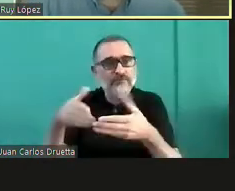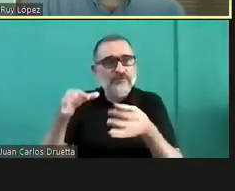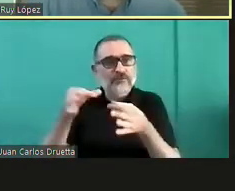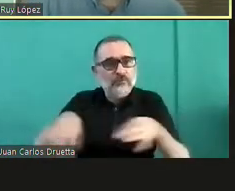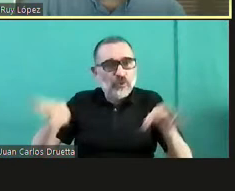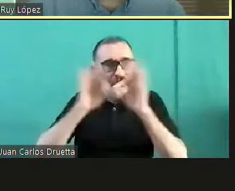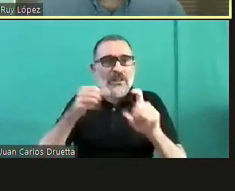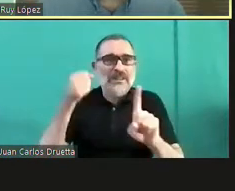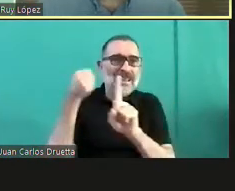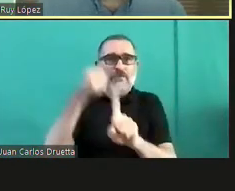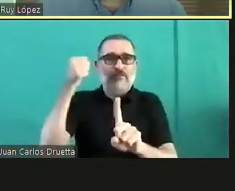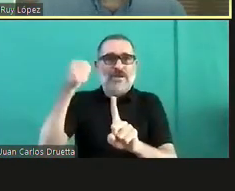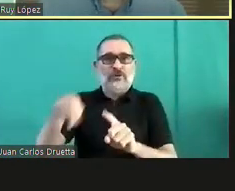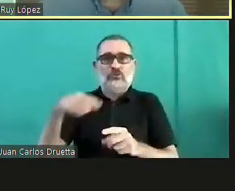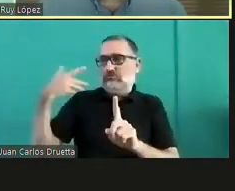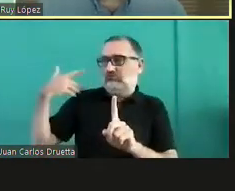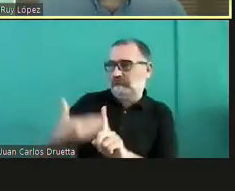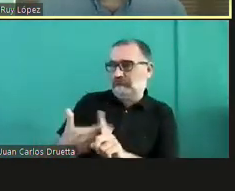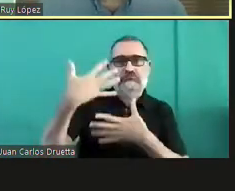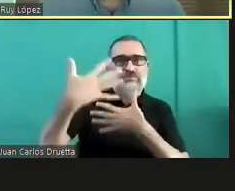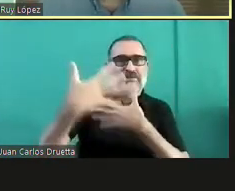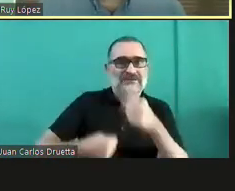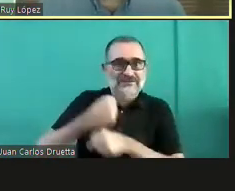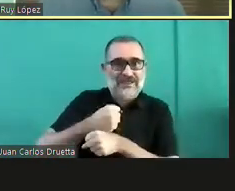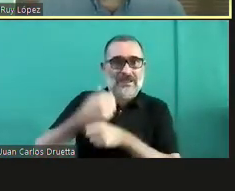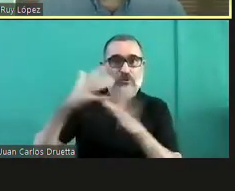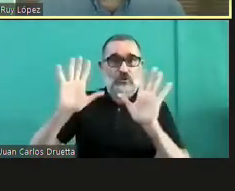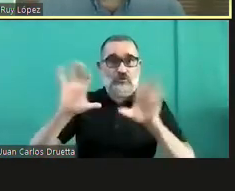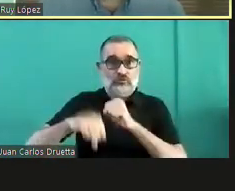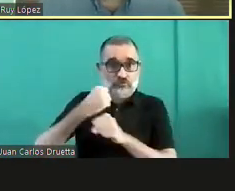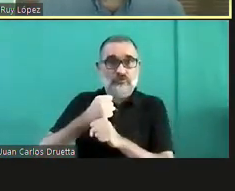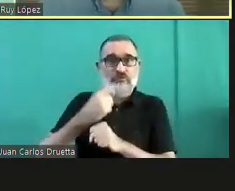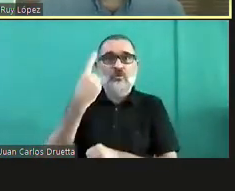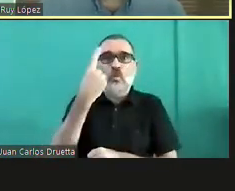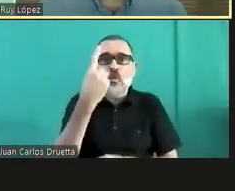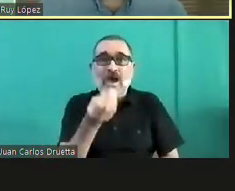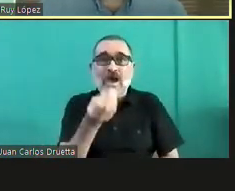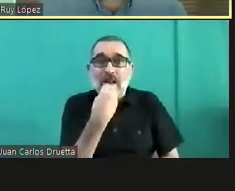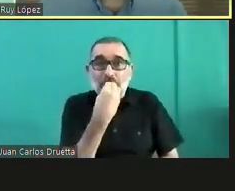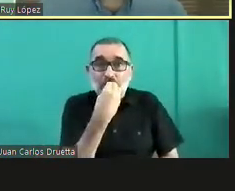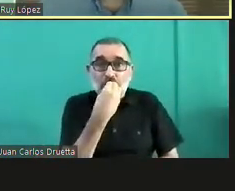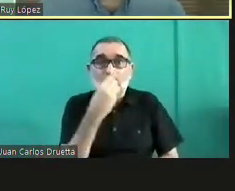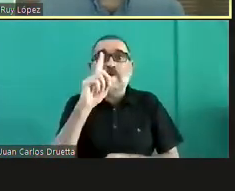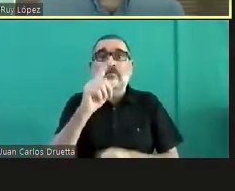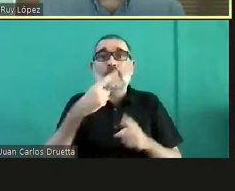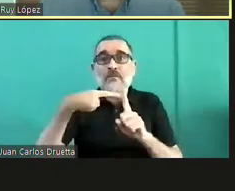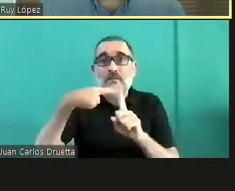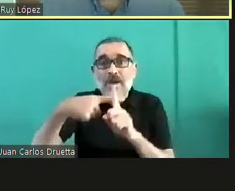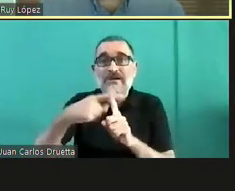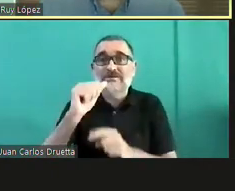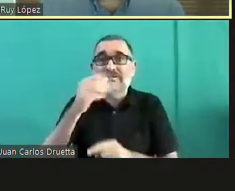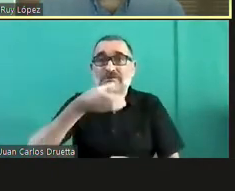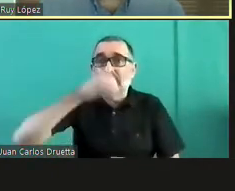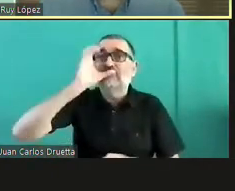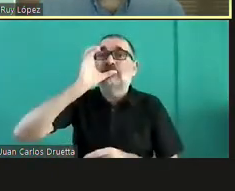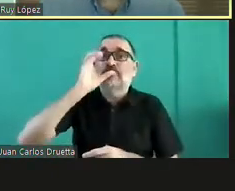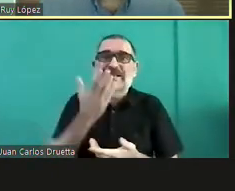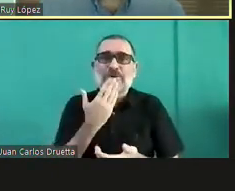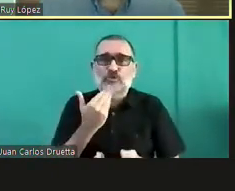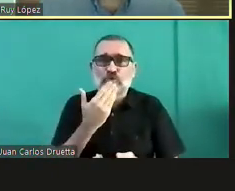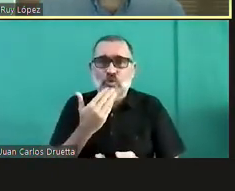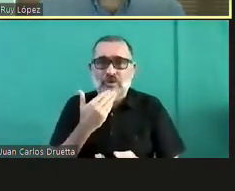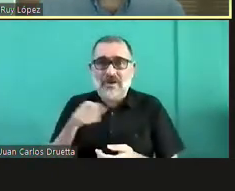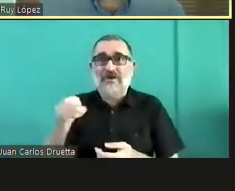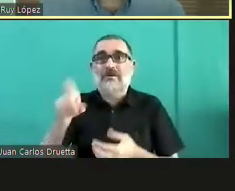el poder expandir y una de las cosas en las que estamos también muy interesados que también ha sido de las recomendaciones de opc